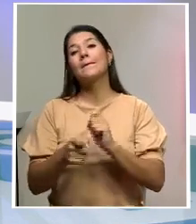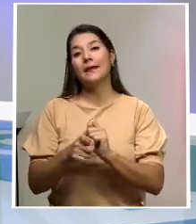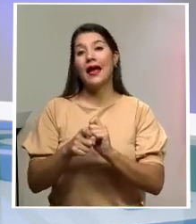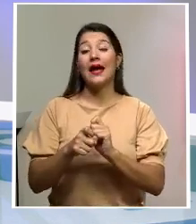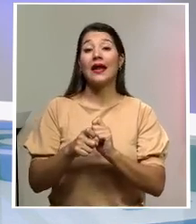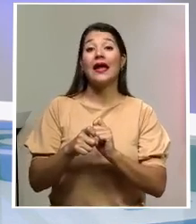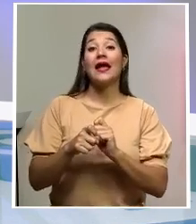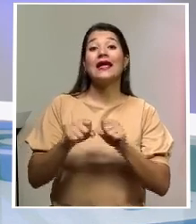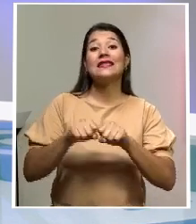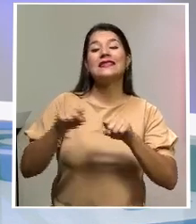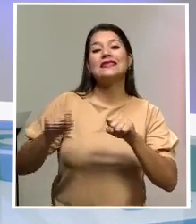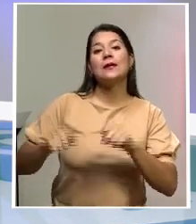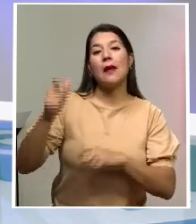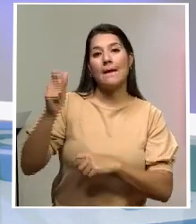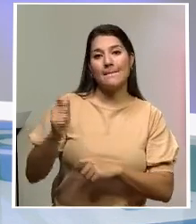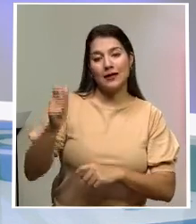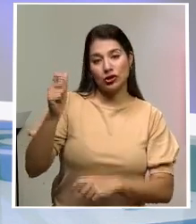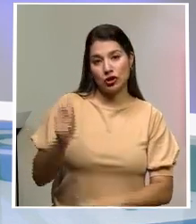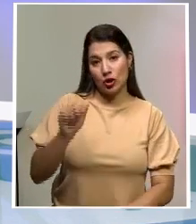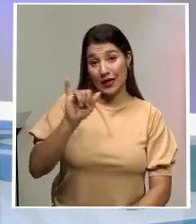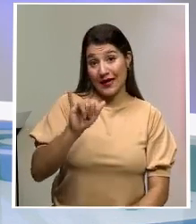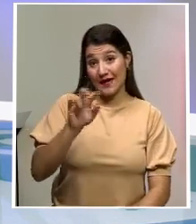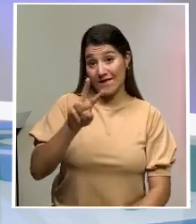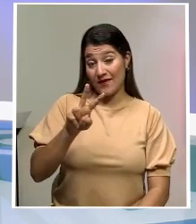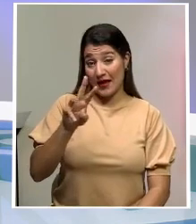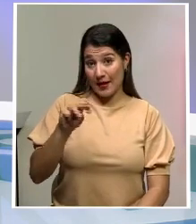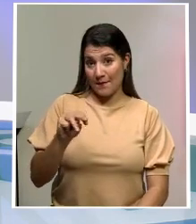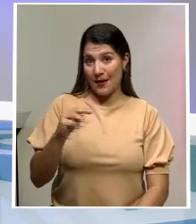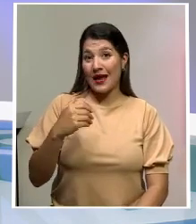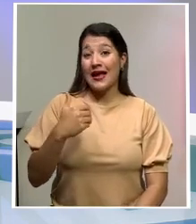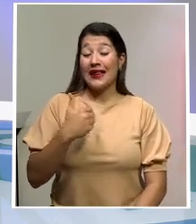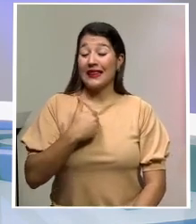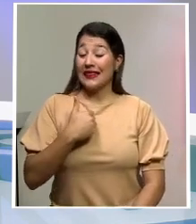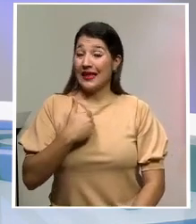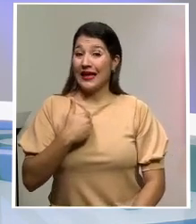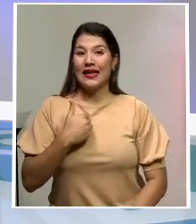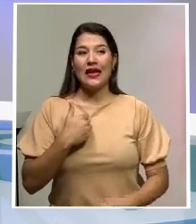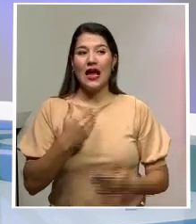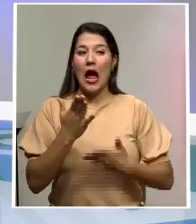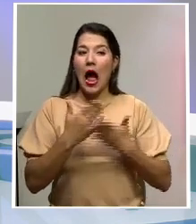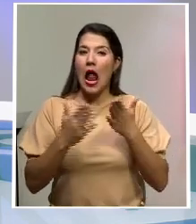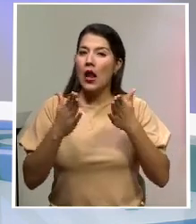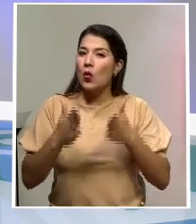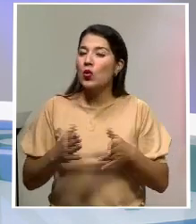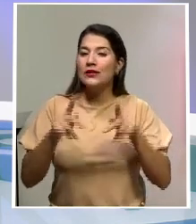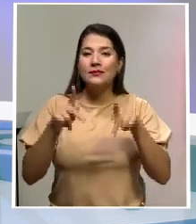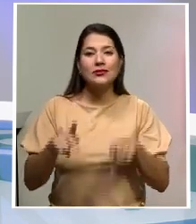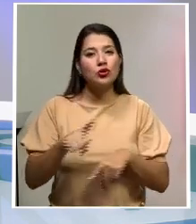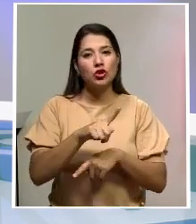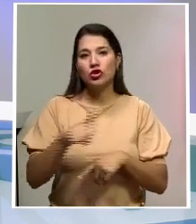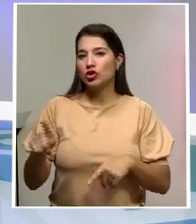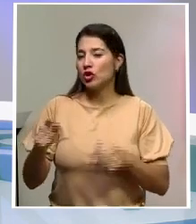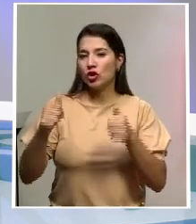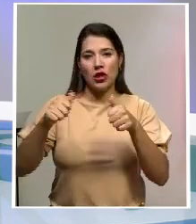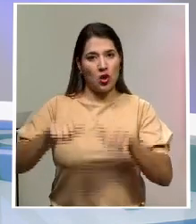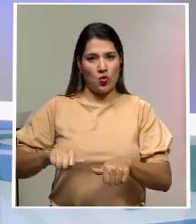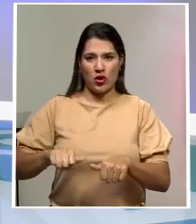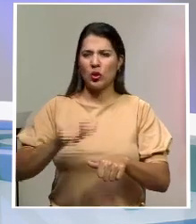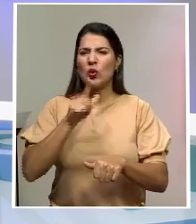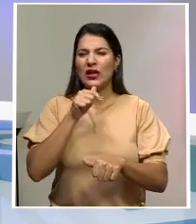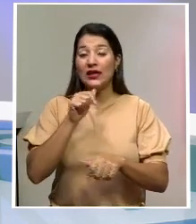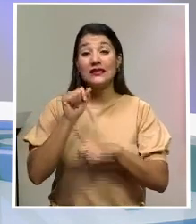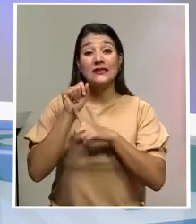de invalidez, vejez y muerte enfrenta una cerrada oposición en los sindicatos del sector público.